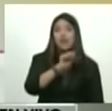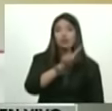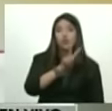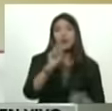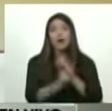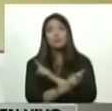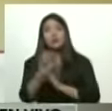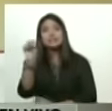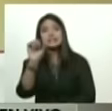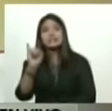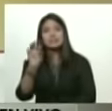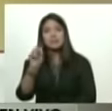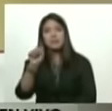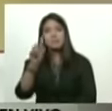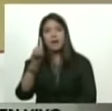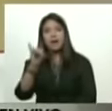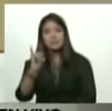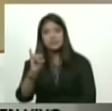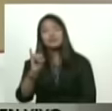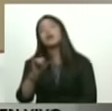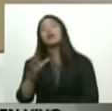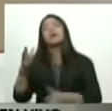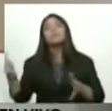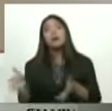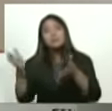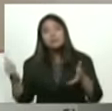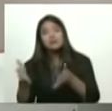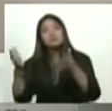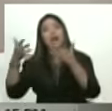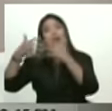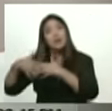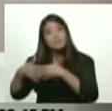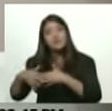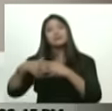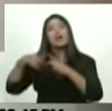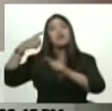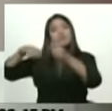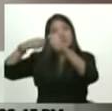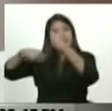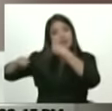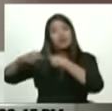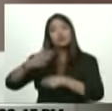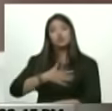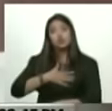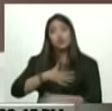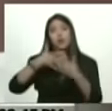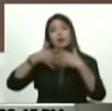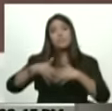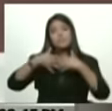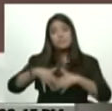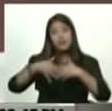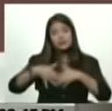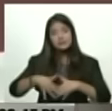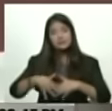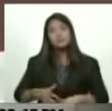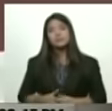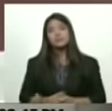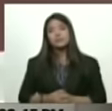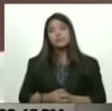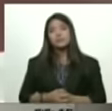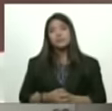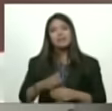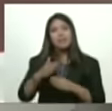va a alentar a más empresarios a poder exportar. Por lo menos yo soy el representante de una empresa de muebles